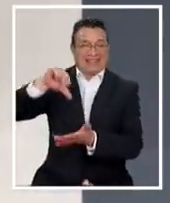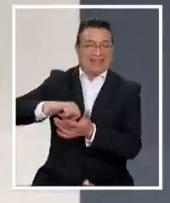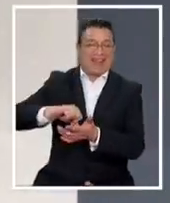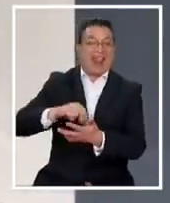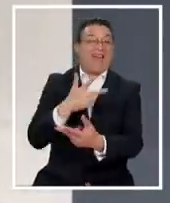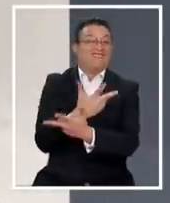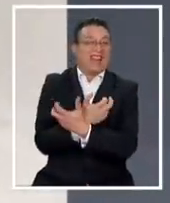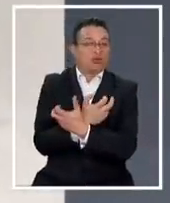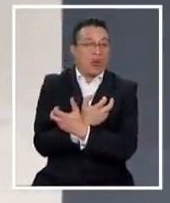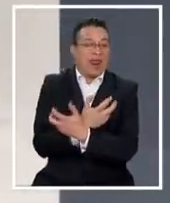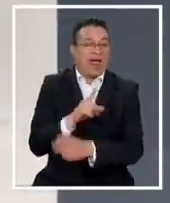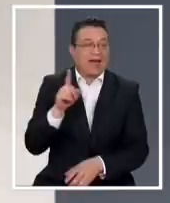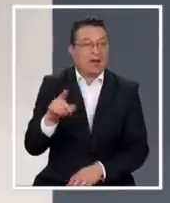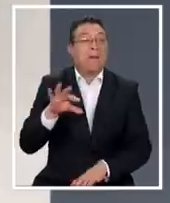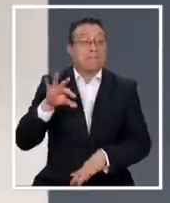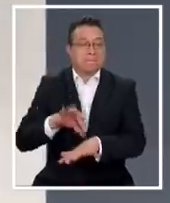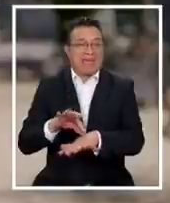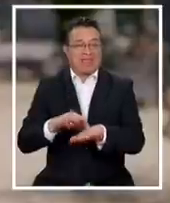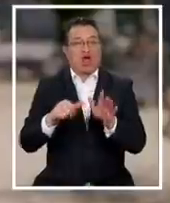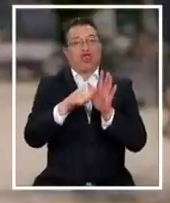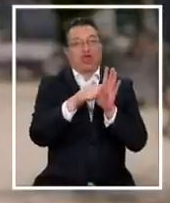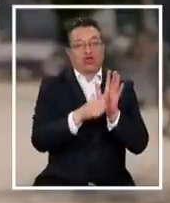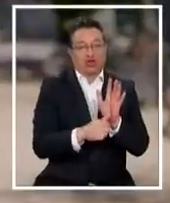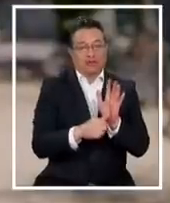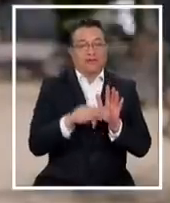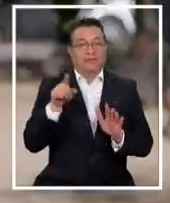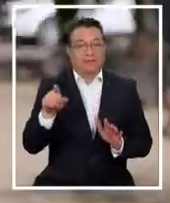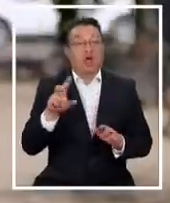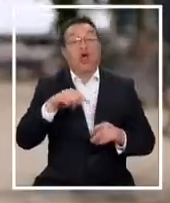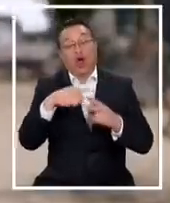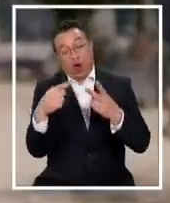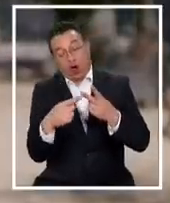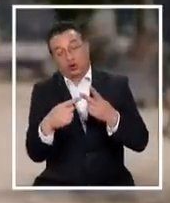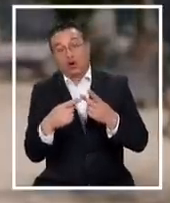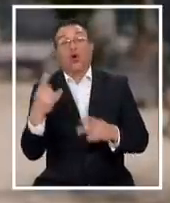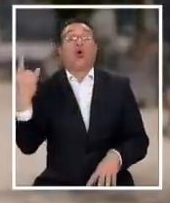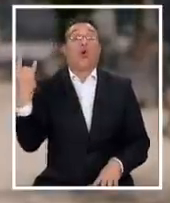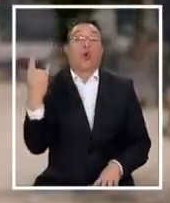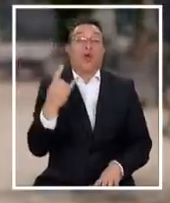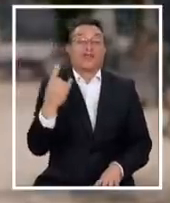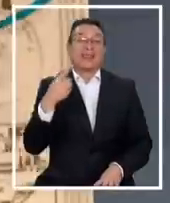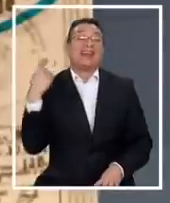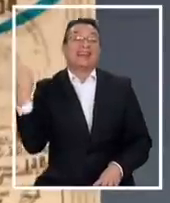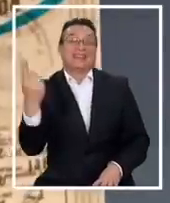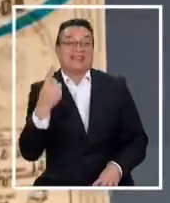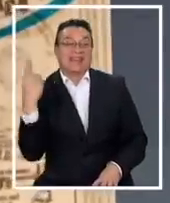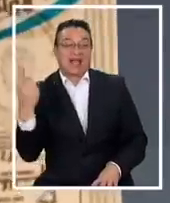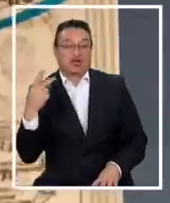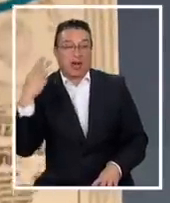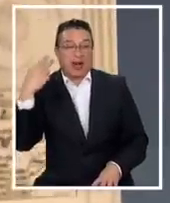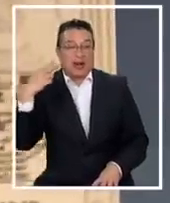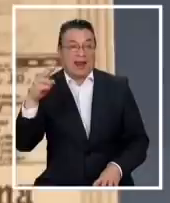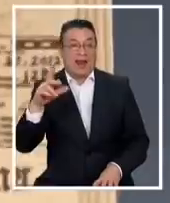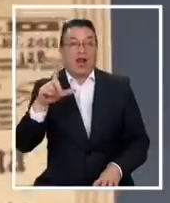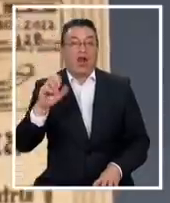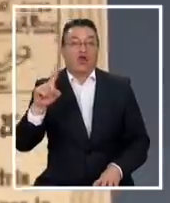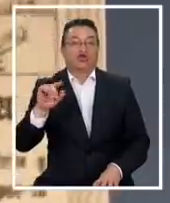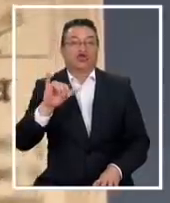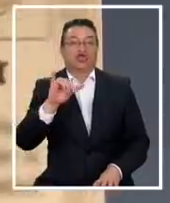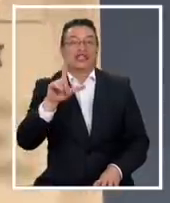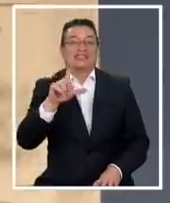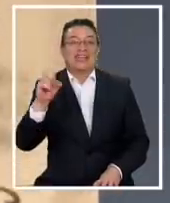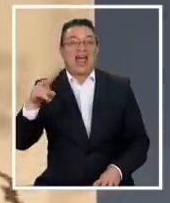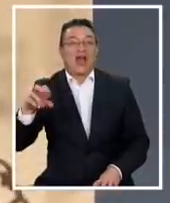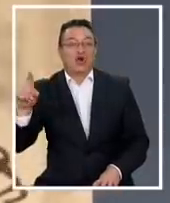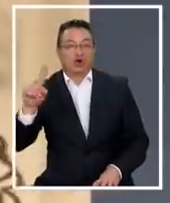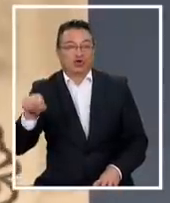Venezuela, donde dice que es médico cirujano. El otro es de la Universidad Nacional Experimental de los Llanos Centrales,